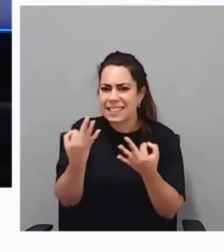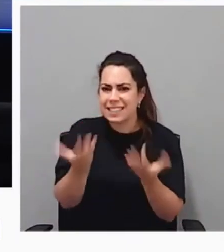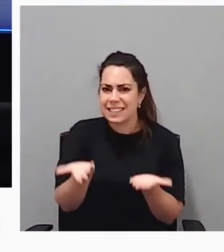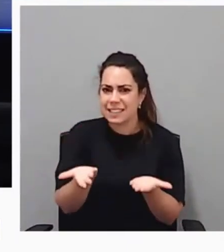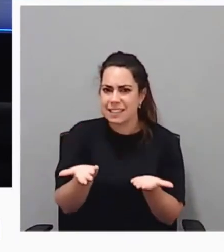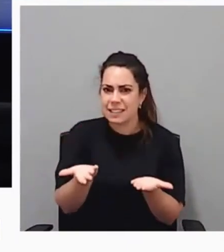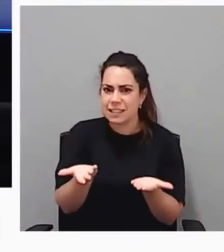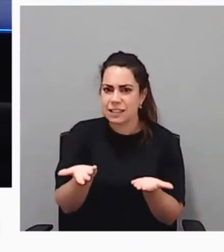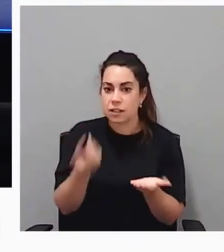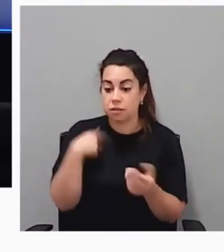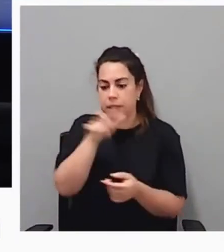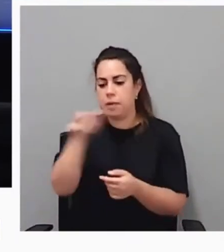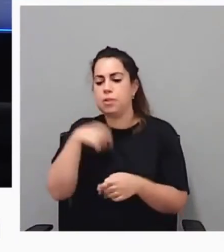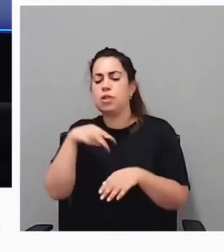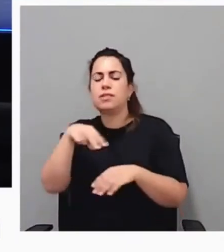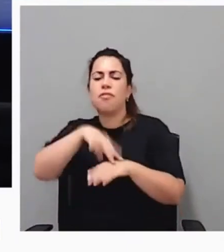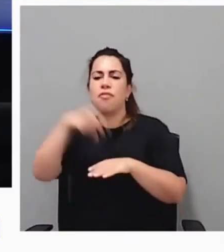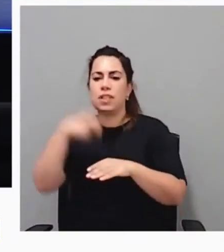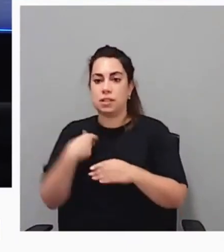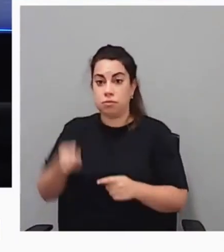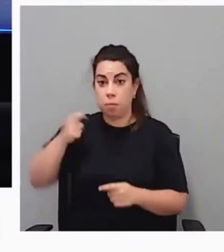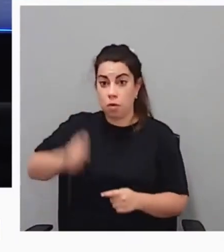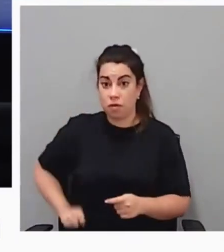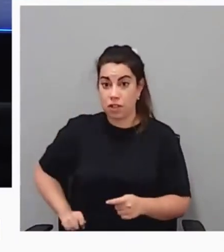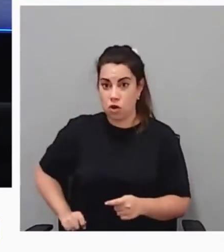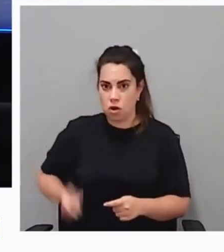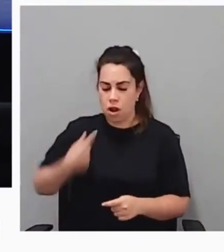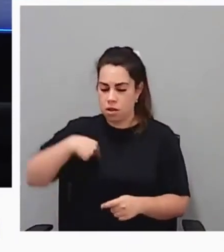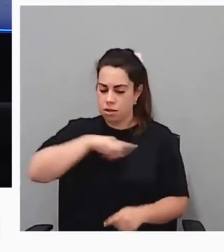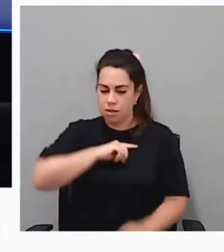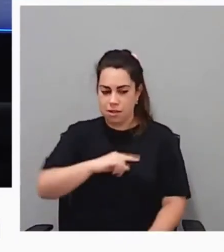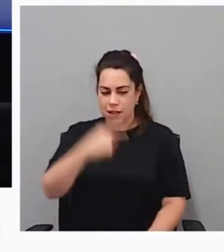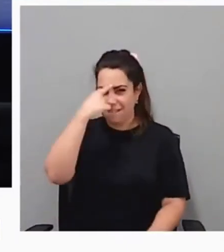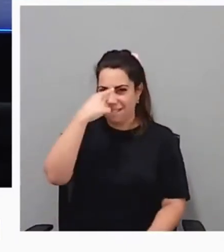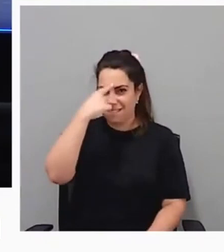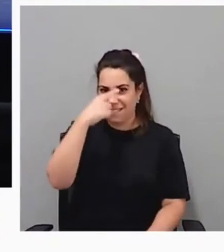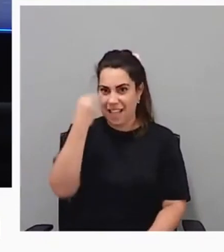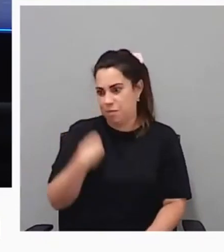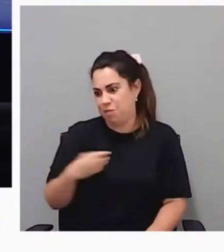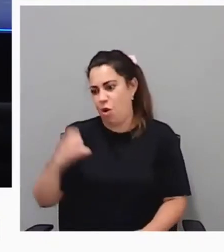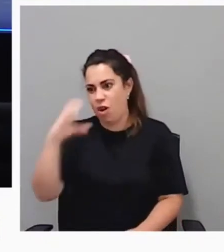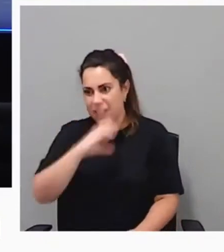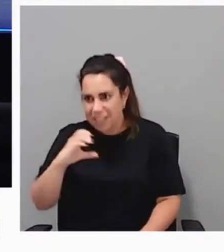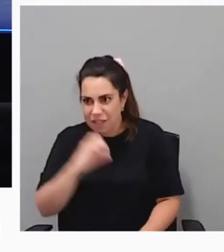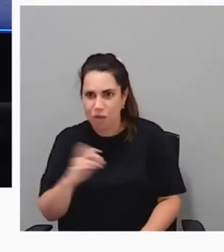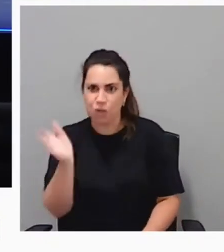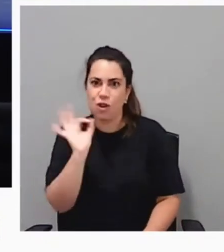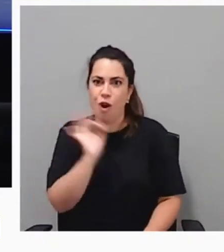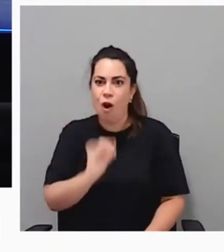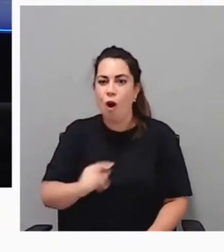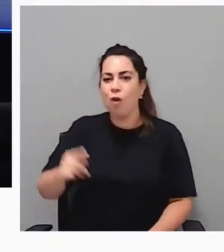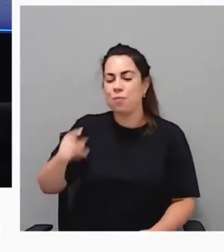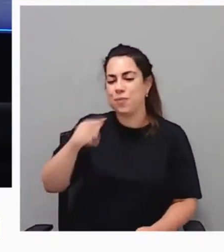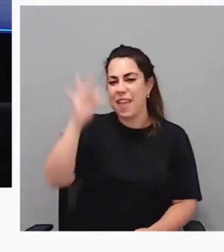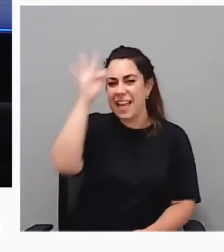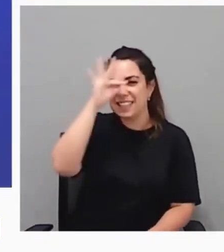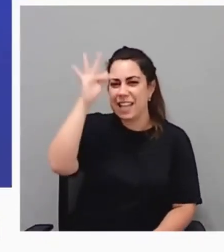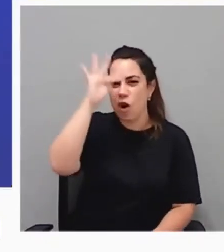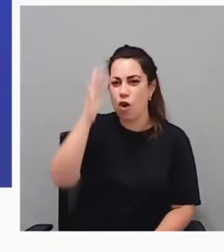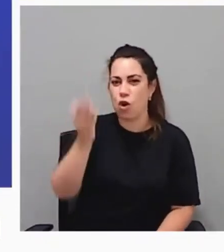los físicos, estamos obsesionados, como los filósofos y los teólogos, en la realidad. ¿Qué es la